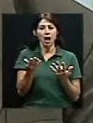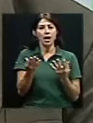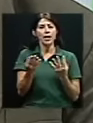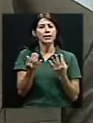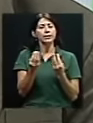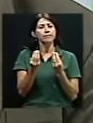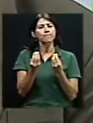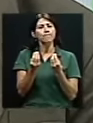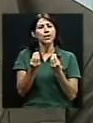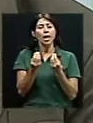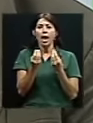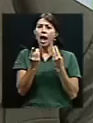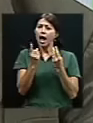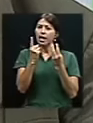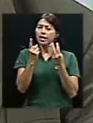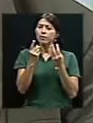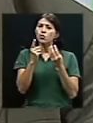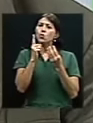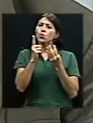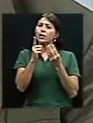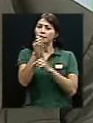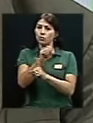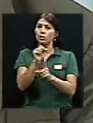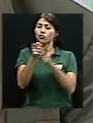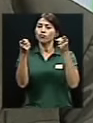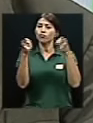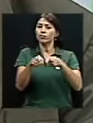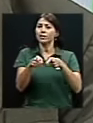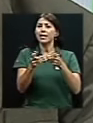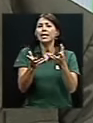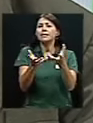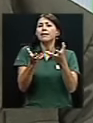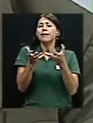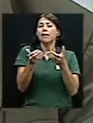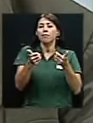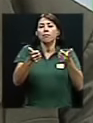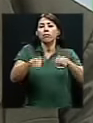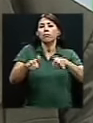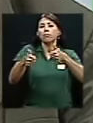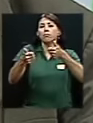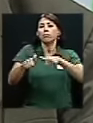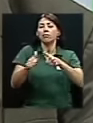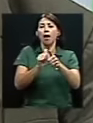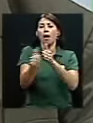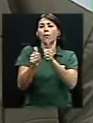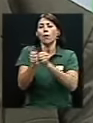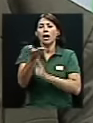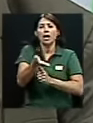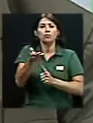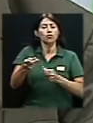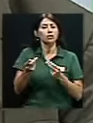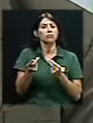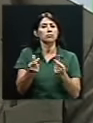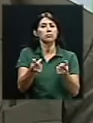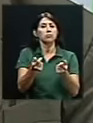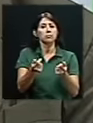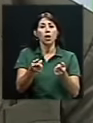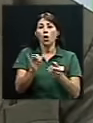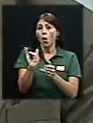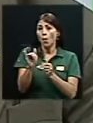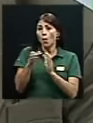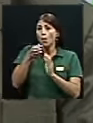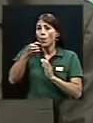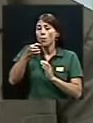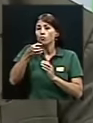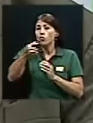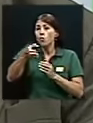digamos, muy burdo de aprobar las cosas a golpe de tambor, inclusive haciendo caso omiso de observaciones que